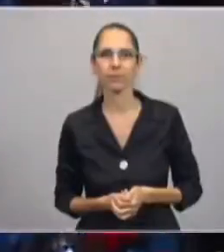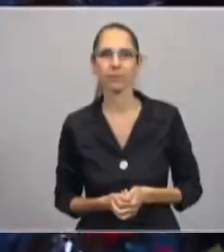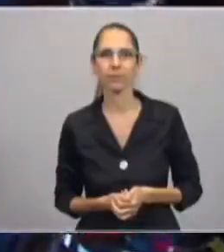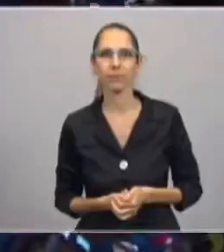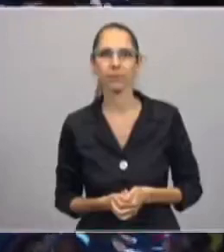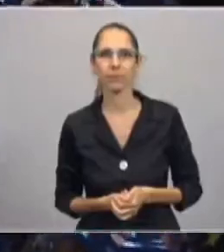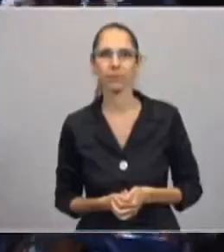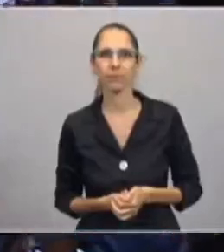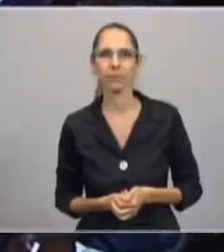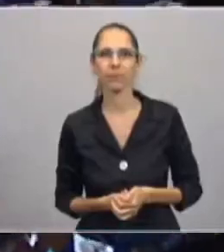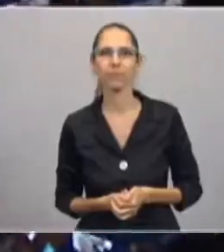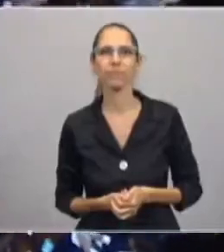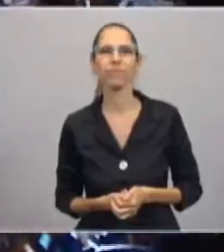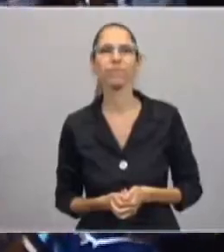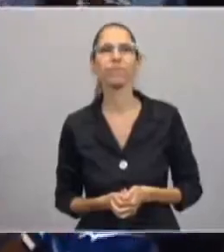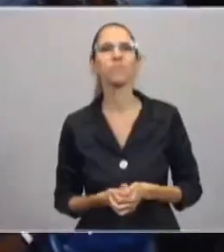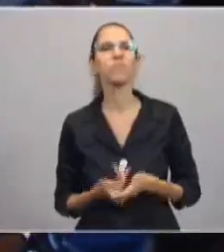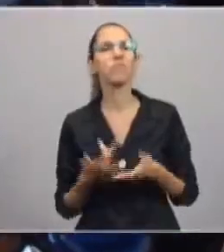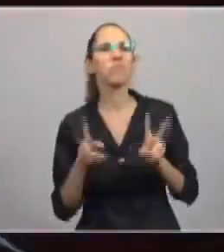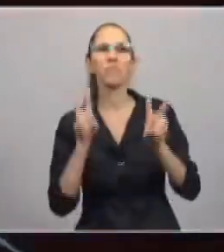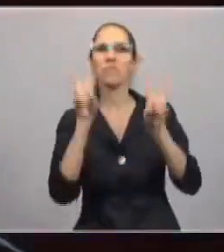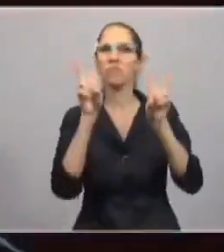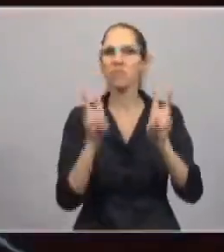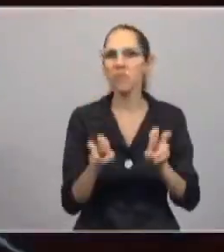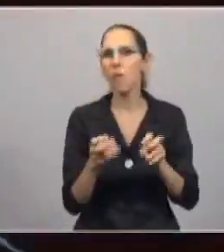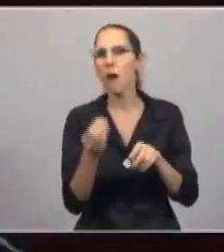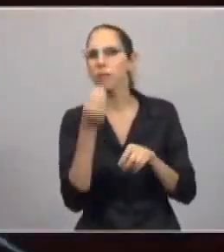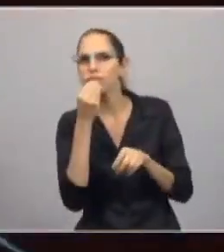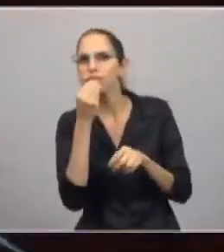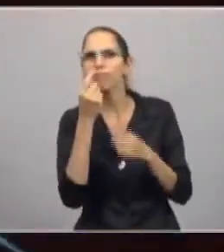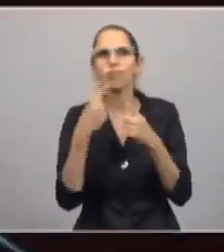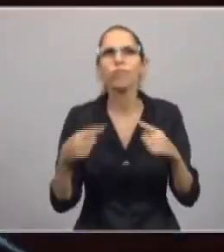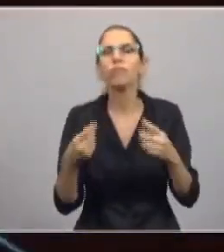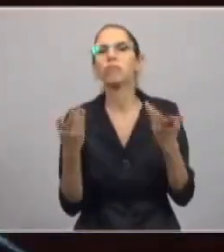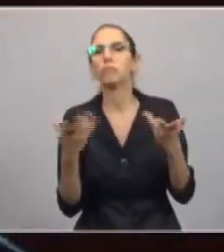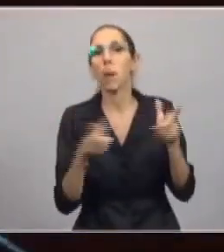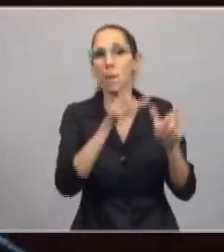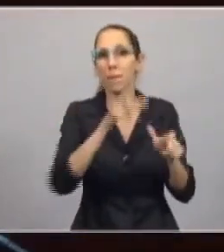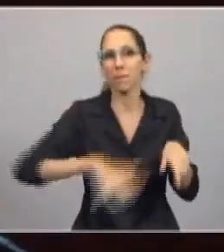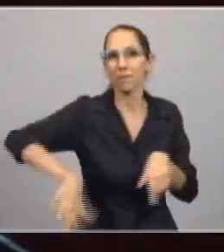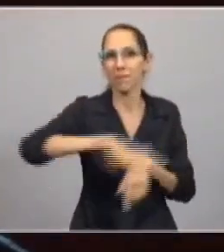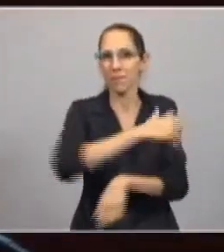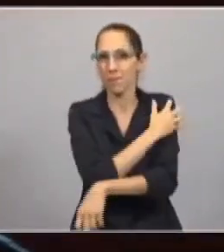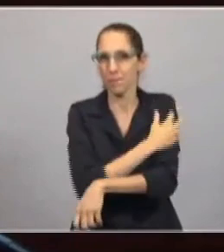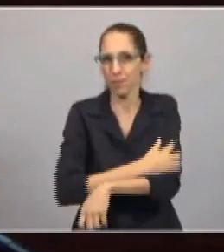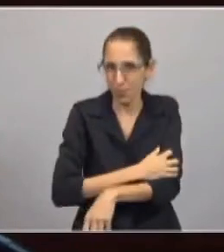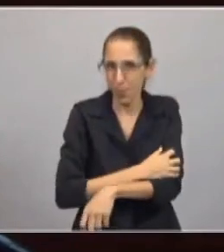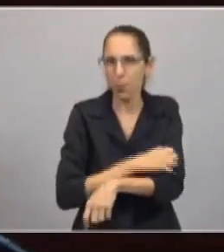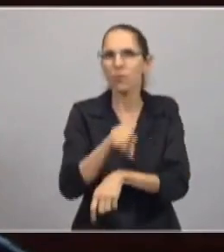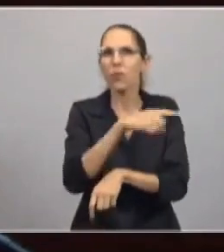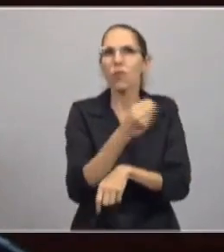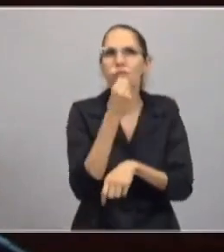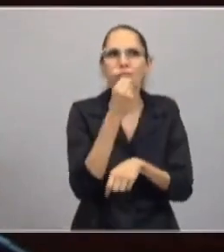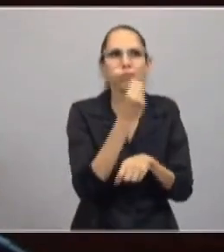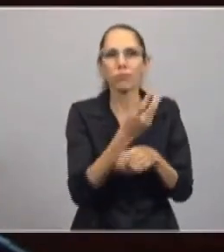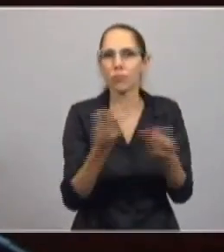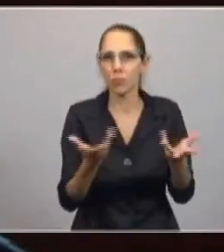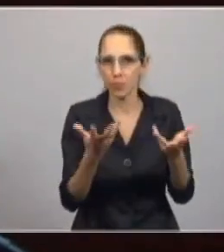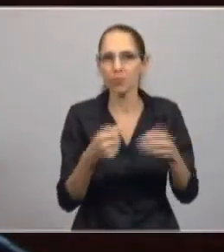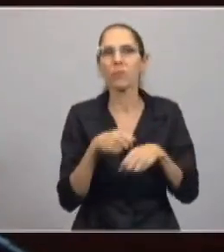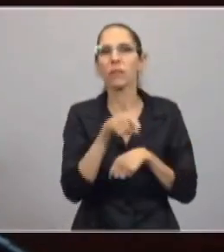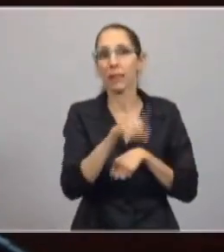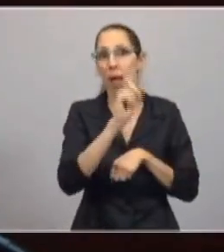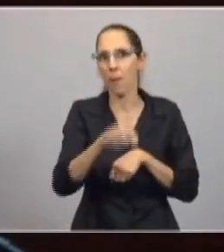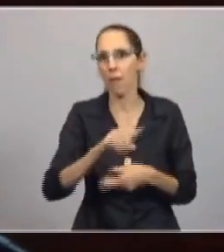En lo que respecta al acceso a los alimentos de los sectores vulnerables y para atenuar la caída en